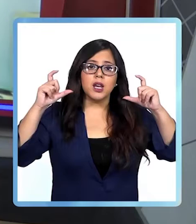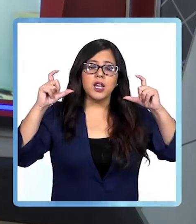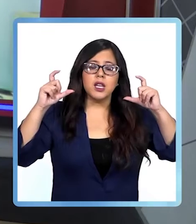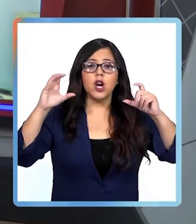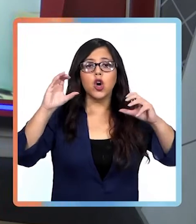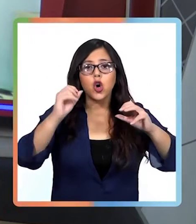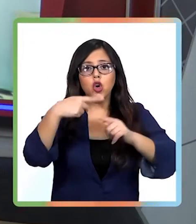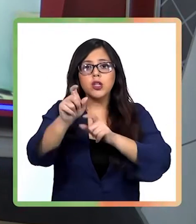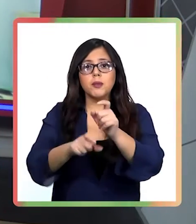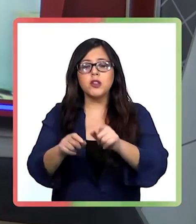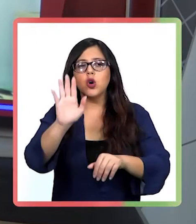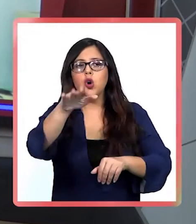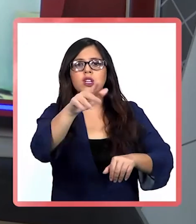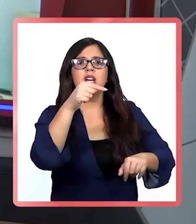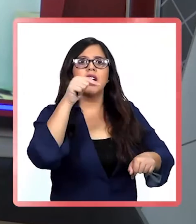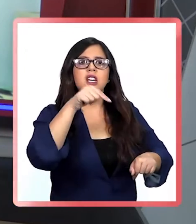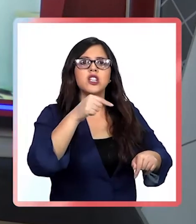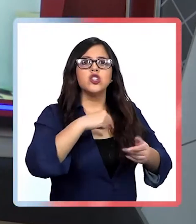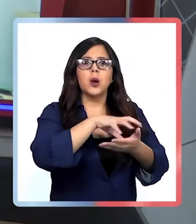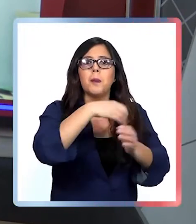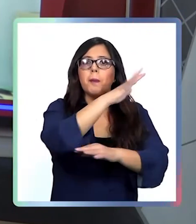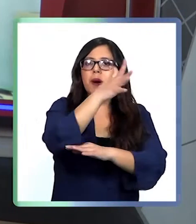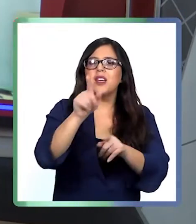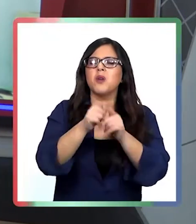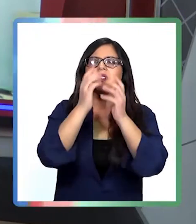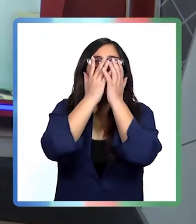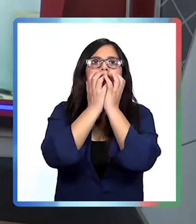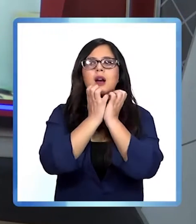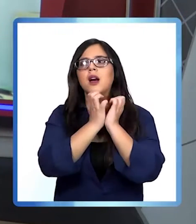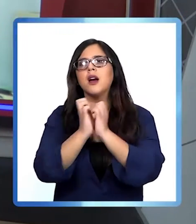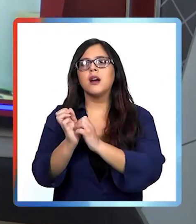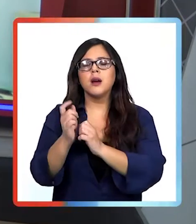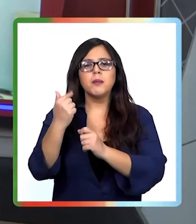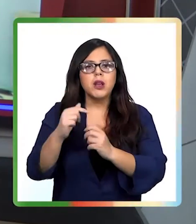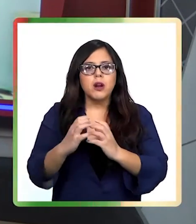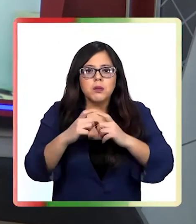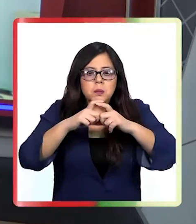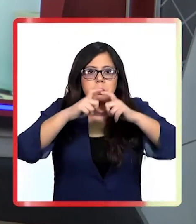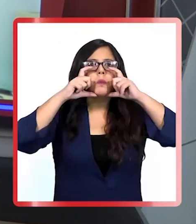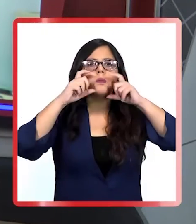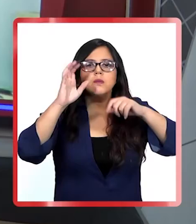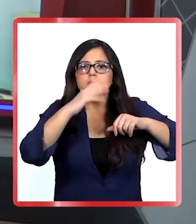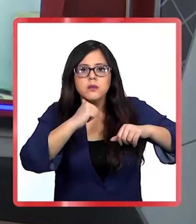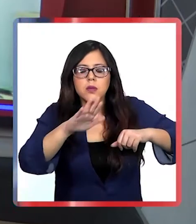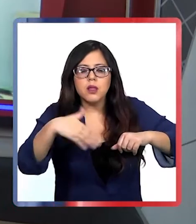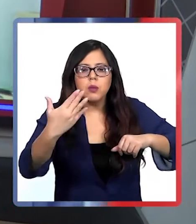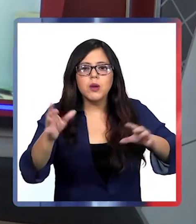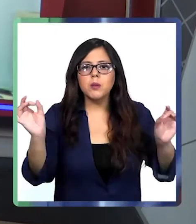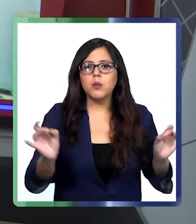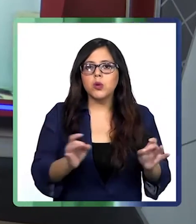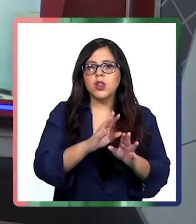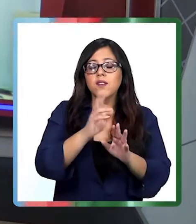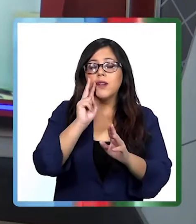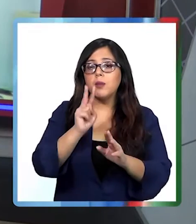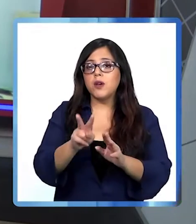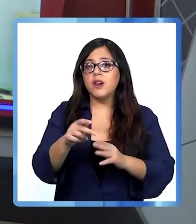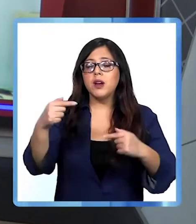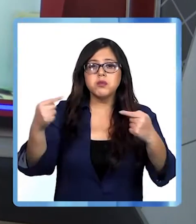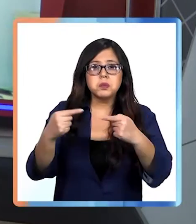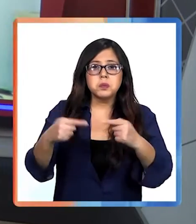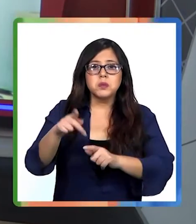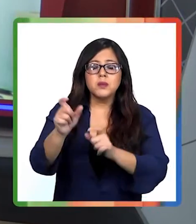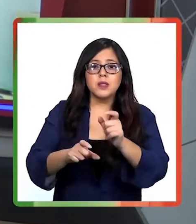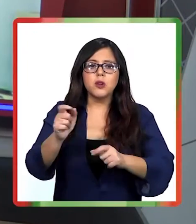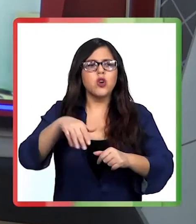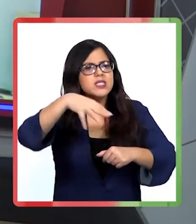más, o aquellas personas que digan, mira, aquí voy a pasar por un parque, entonces me voy a sacar la mascarilla, y después tampoco se lo pusieron nunca más. Y vamos a ver probablemente más que nunca discusiones